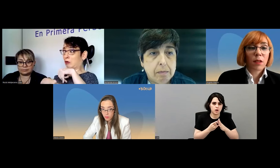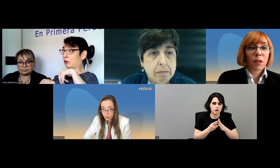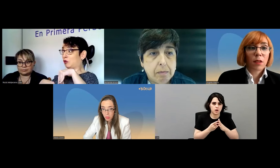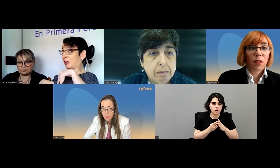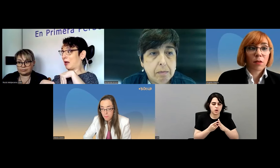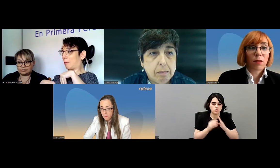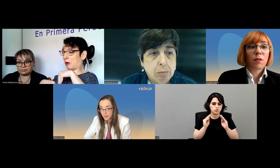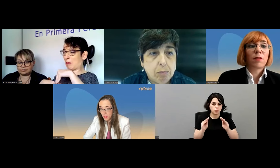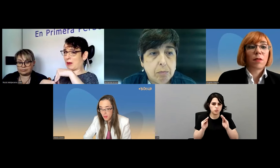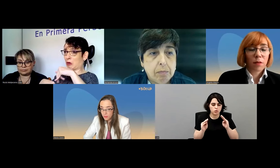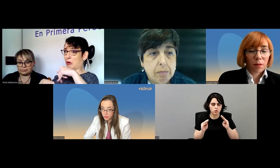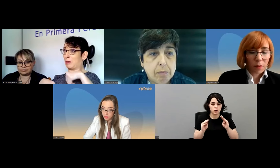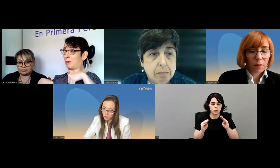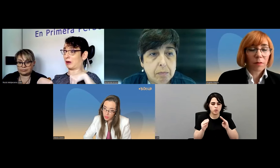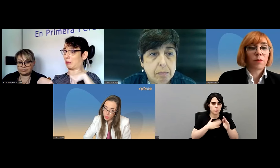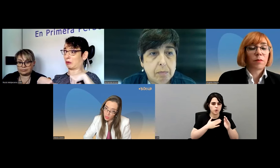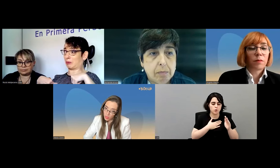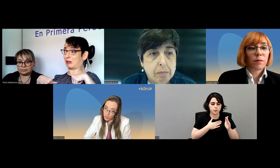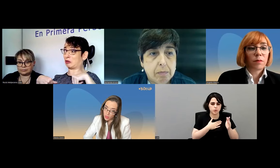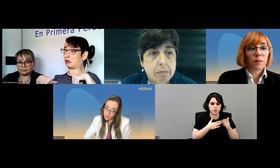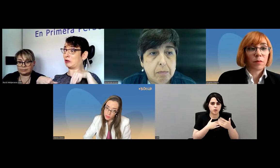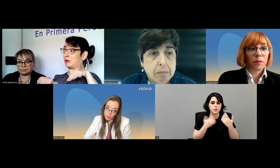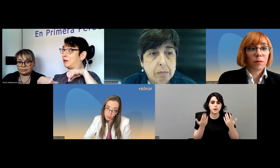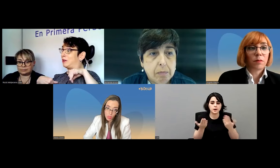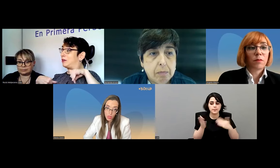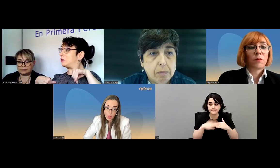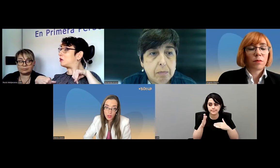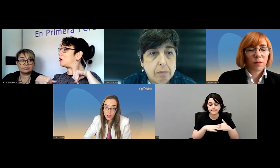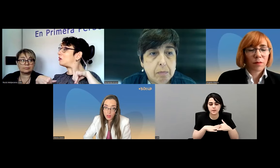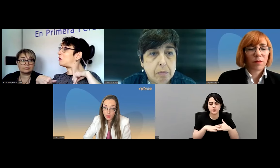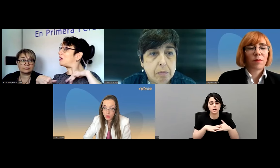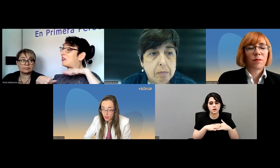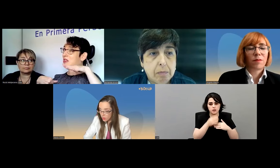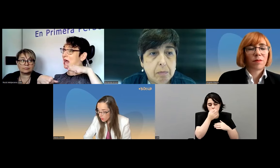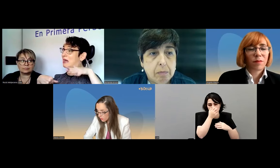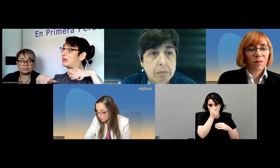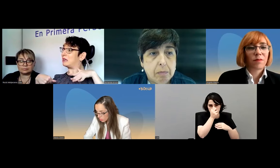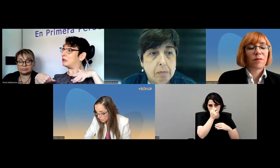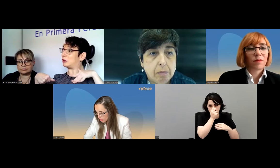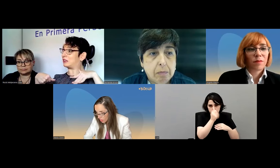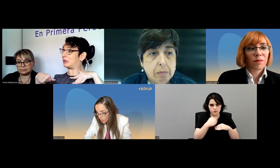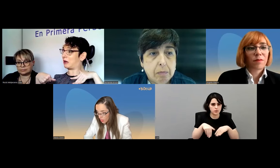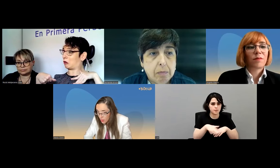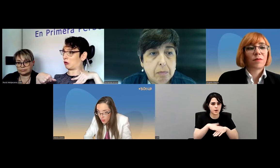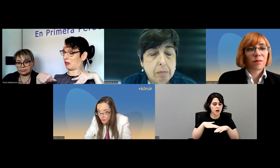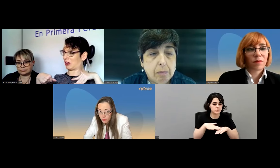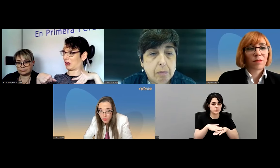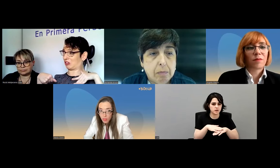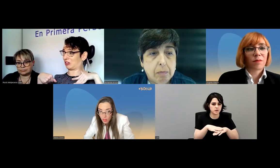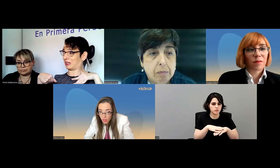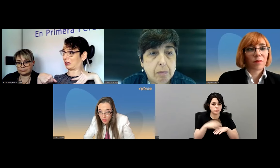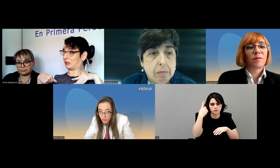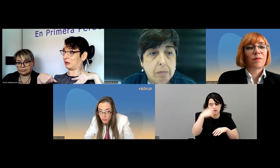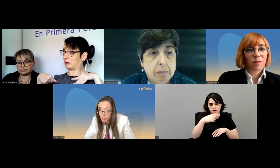suyo, ¿ya?, propio, pero por lo menos lo esencial lo tiene que conocer